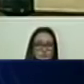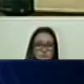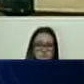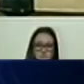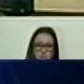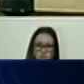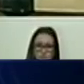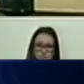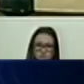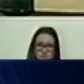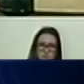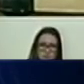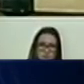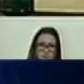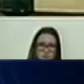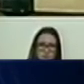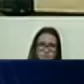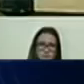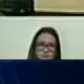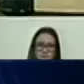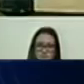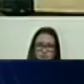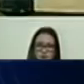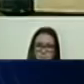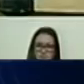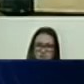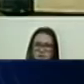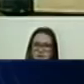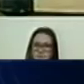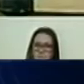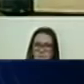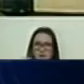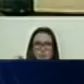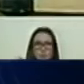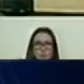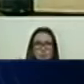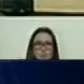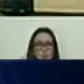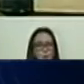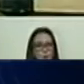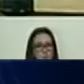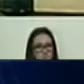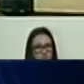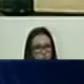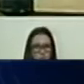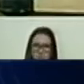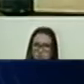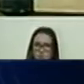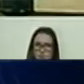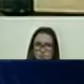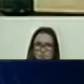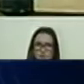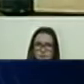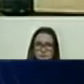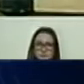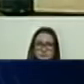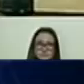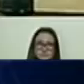venezolanos. En Venezuela hay un presidente y se llama Nicolás Maduro, no Juan Manuel Santos. Para